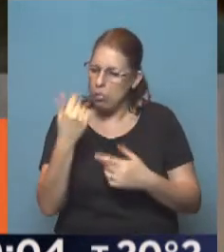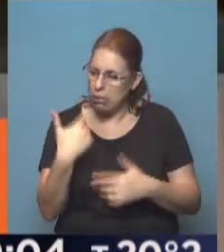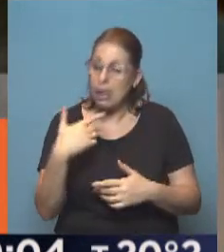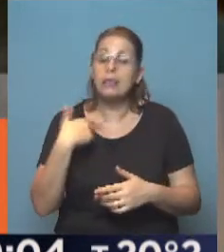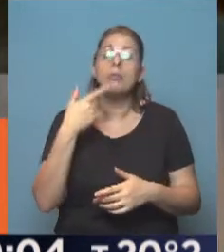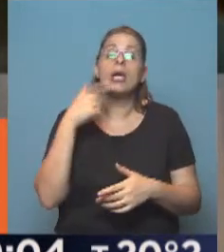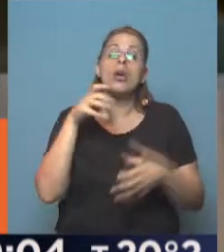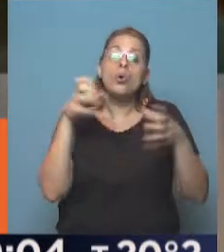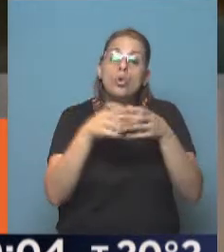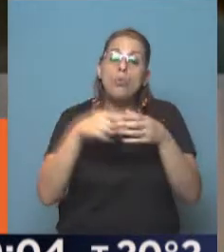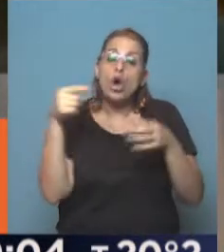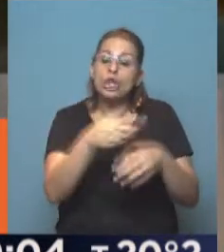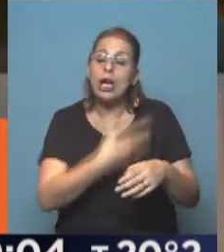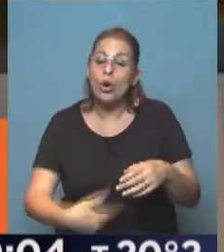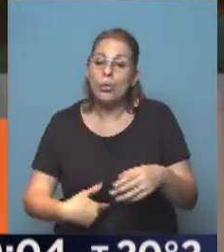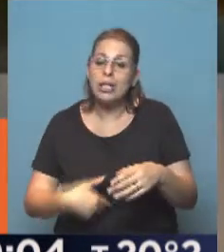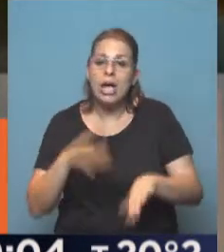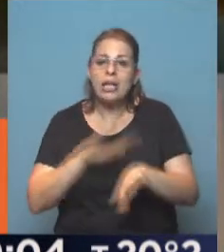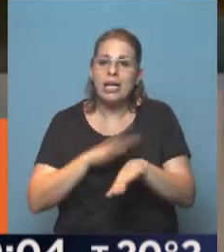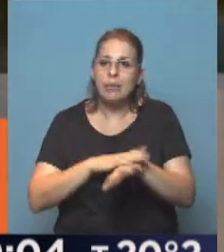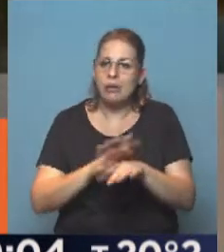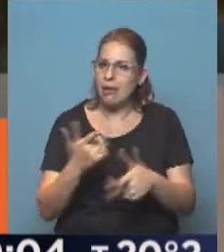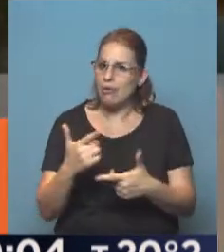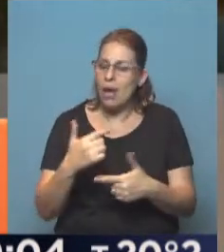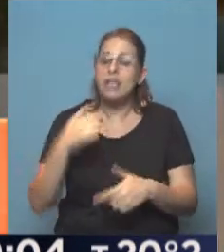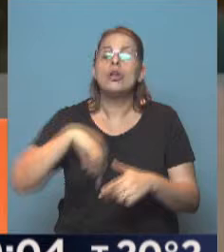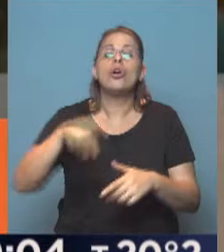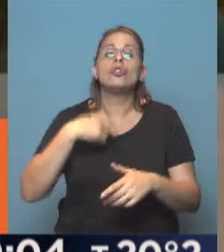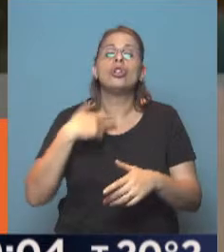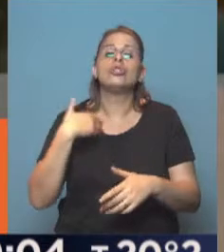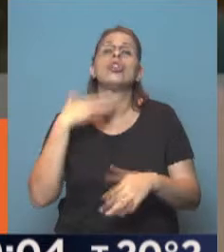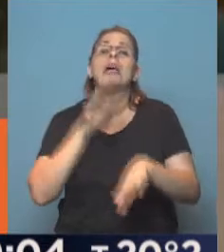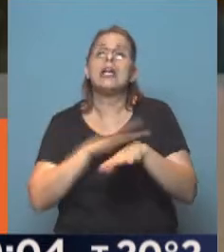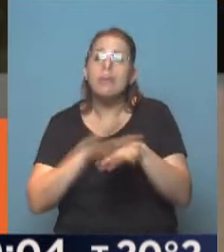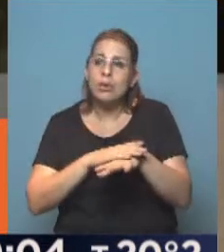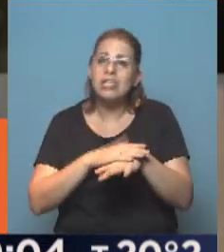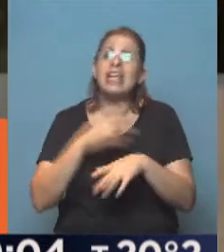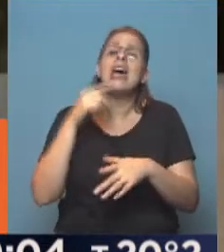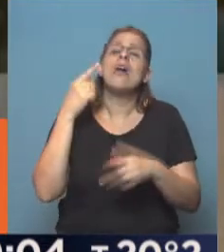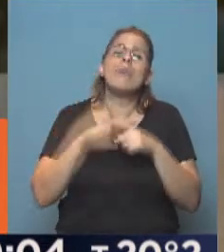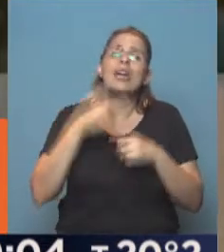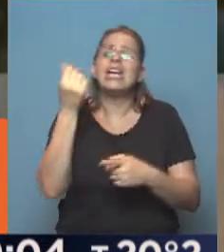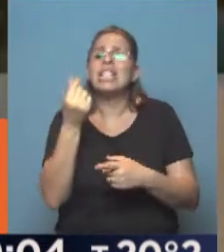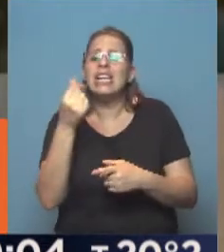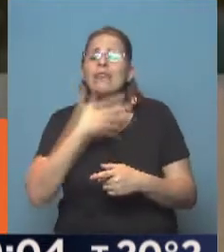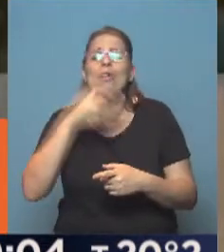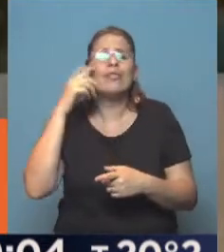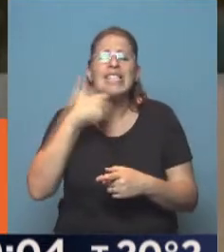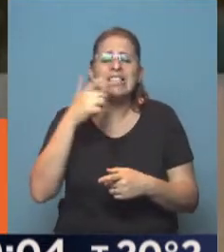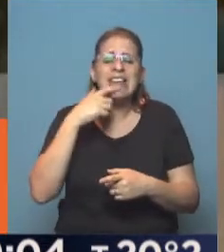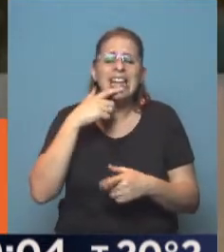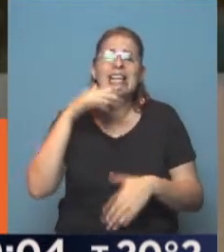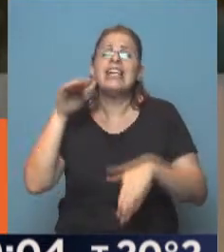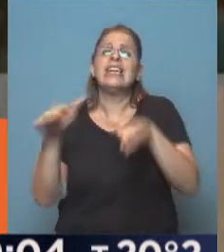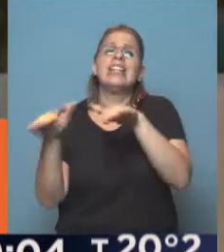bloques opositores carecen de la responsabilidad que nosotros tenemos con todos los argentinos, con el equilibrio fiscal también en las provincias.